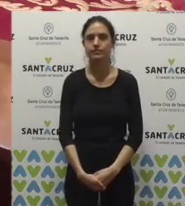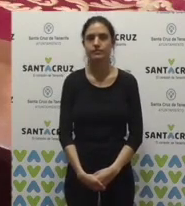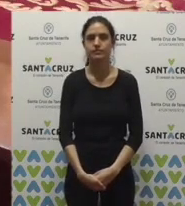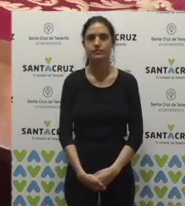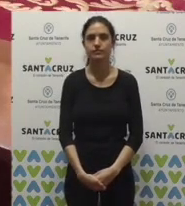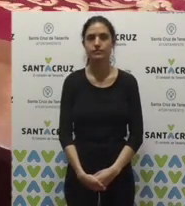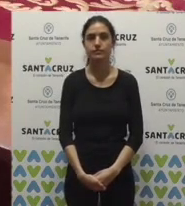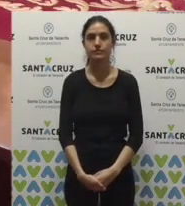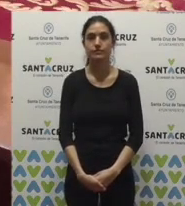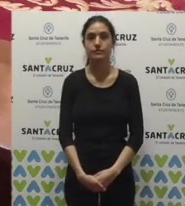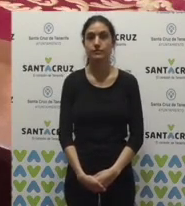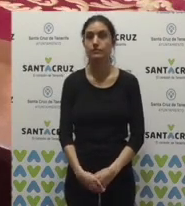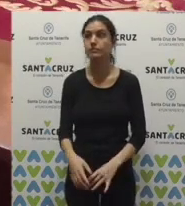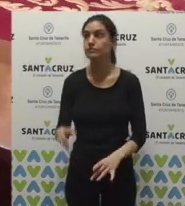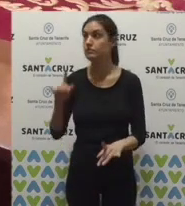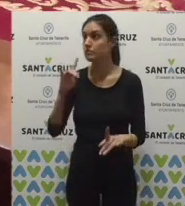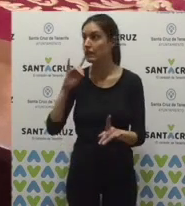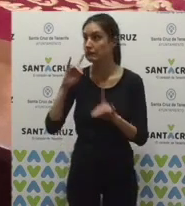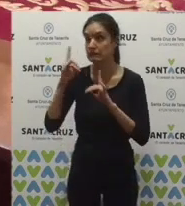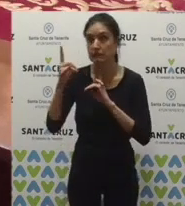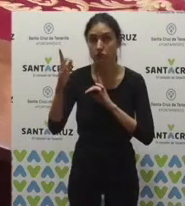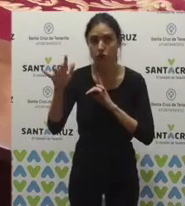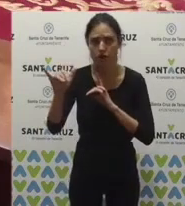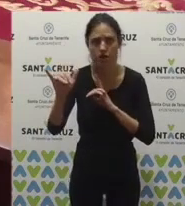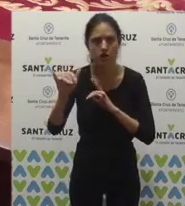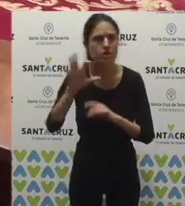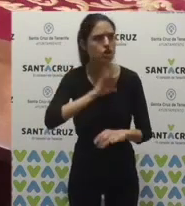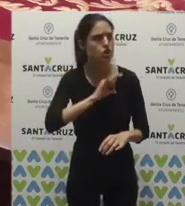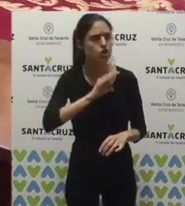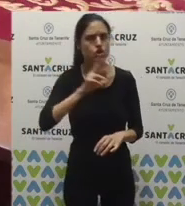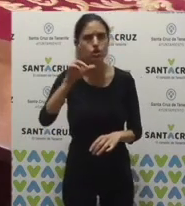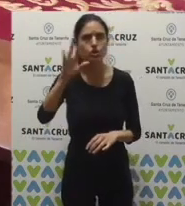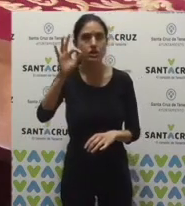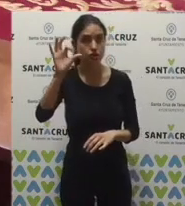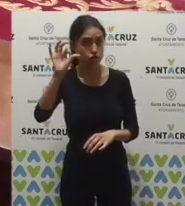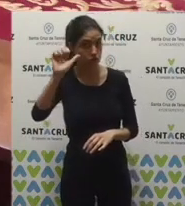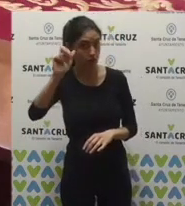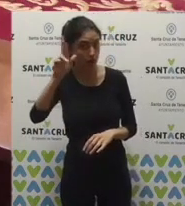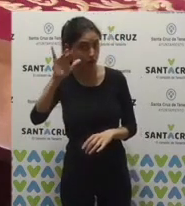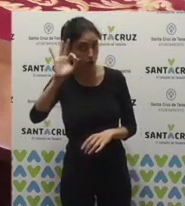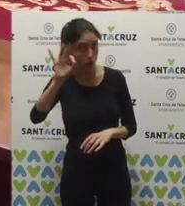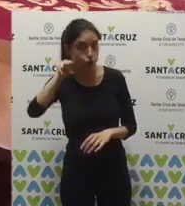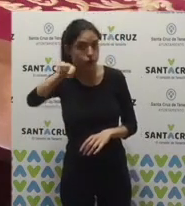tiene un teléfono doña rosario tiene usted cinco teléfonos podría